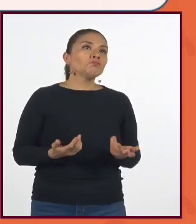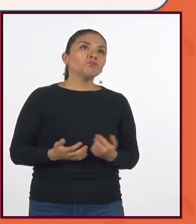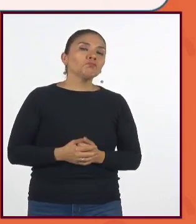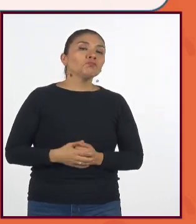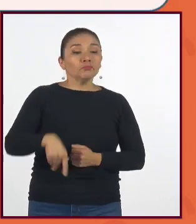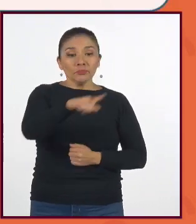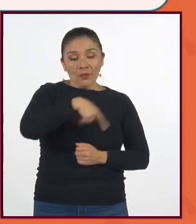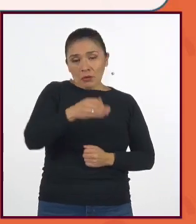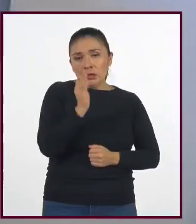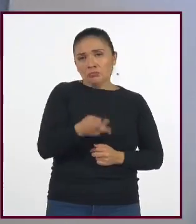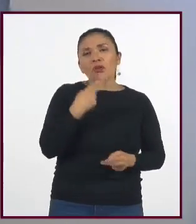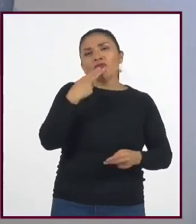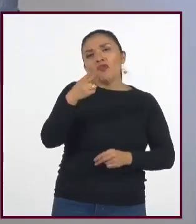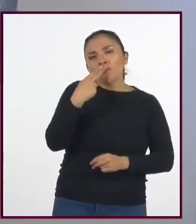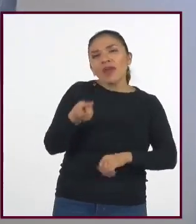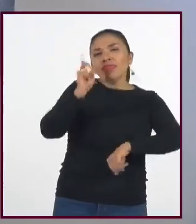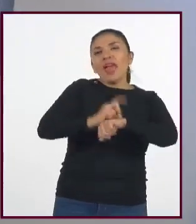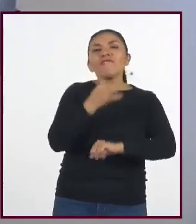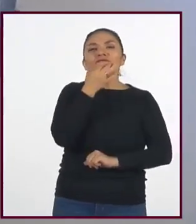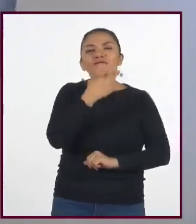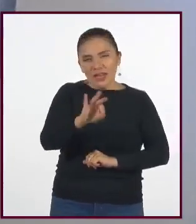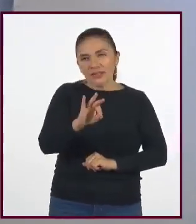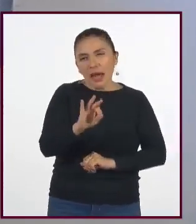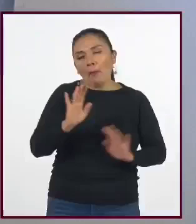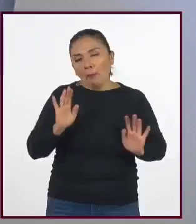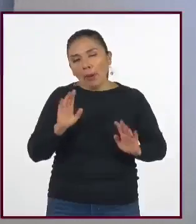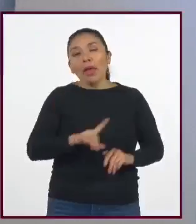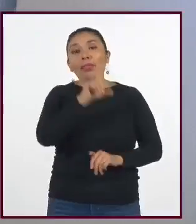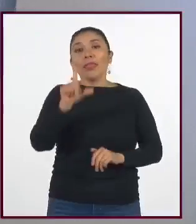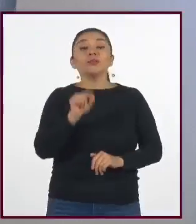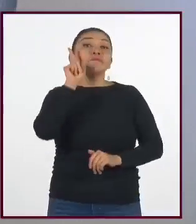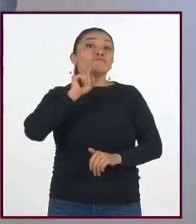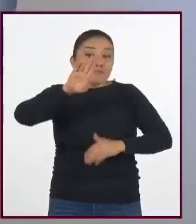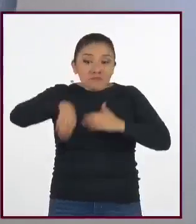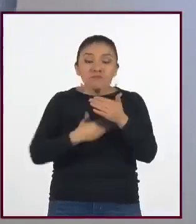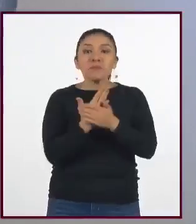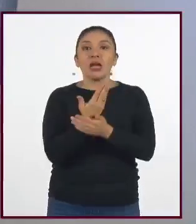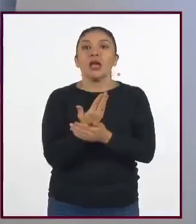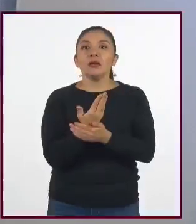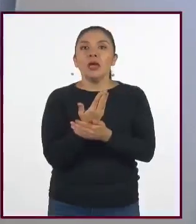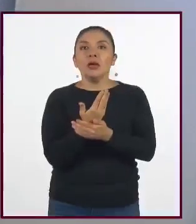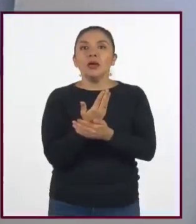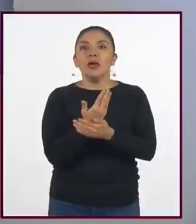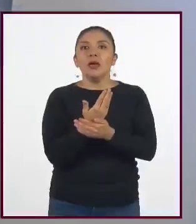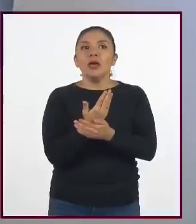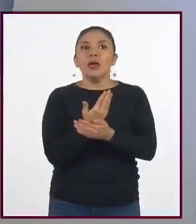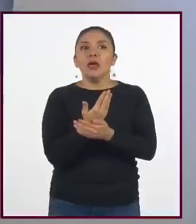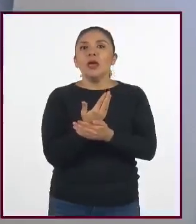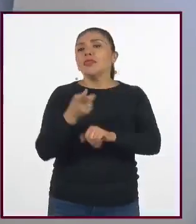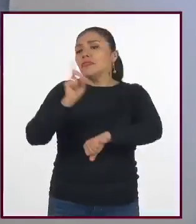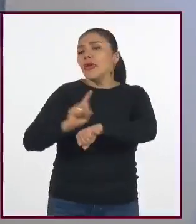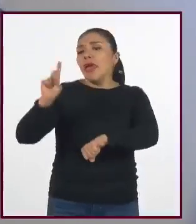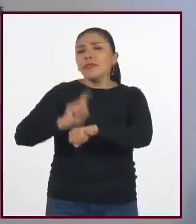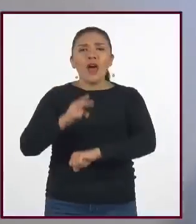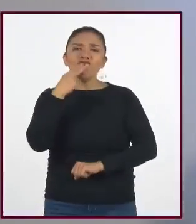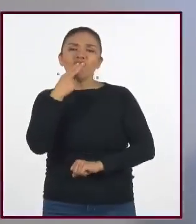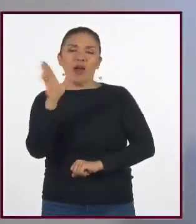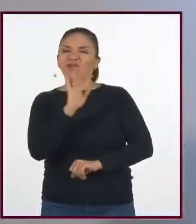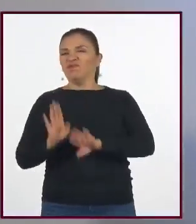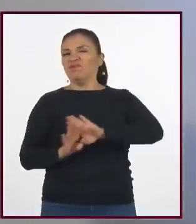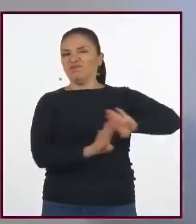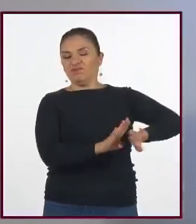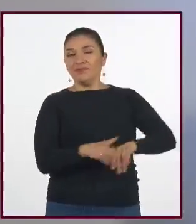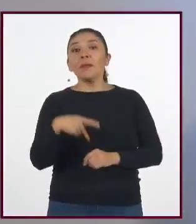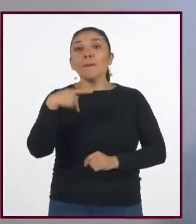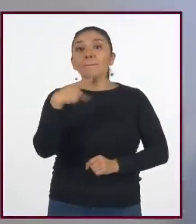fumen en alguna fiesta, pero ya al día siguiente, en el día a día, no lo hagan. Sin embargo,